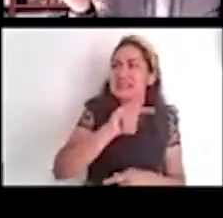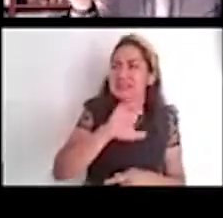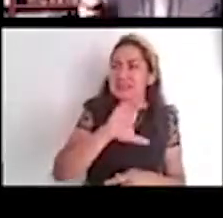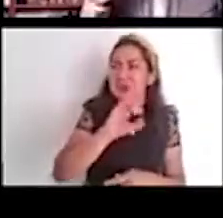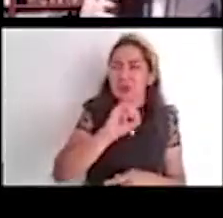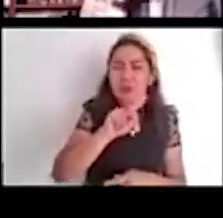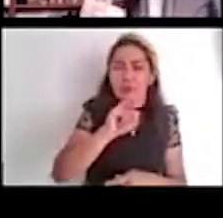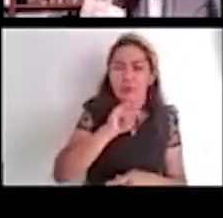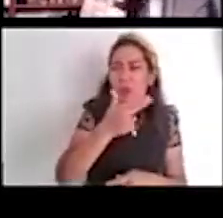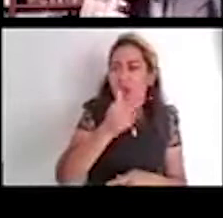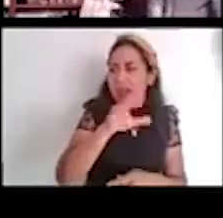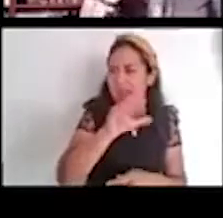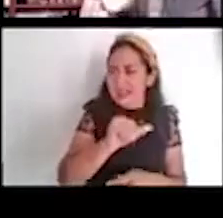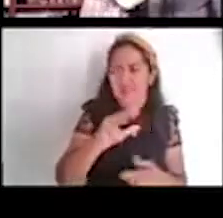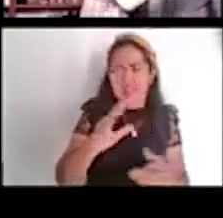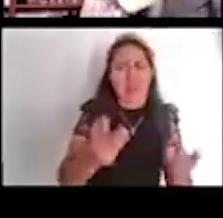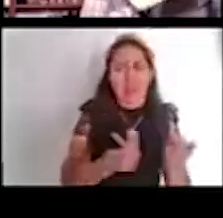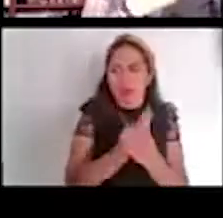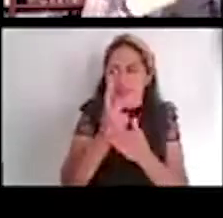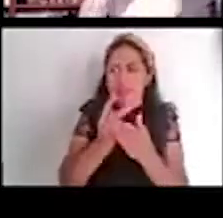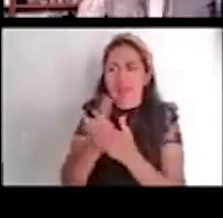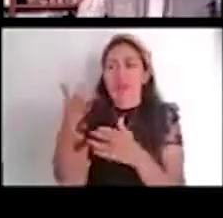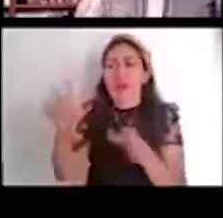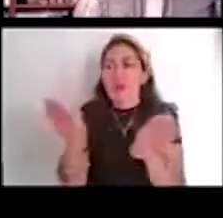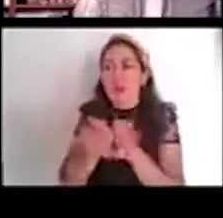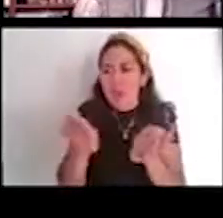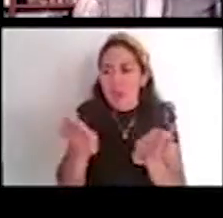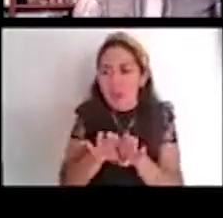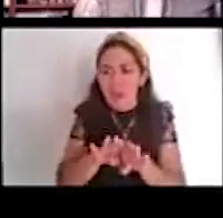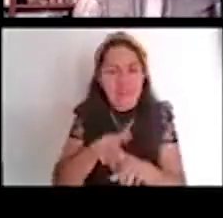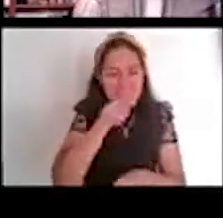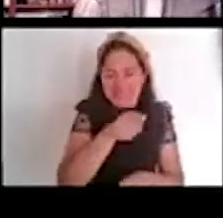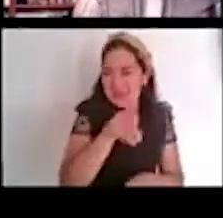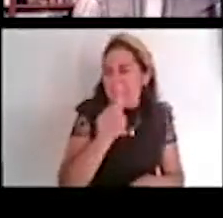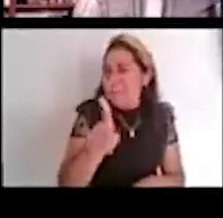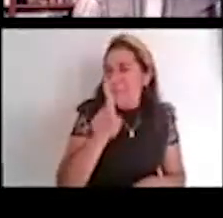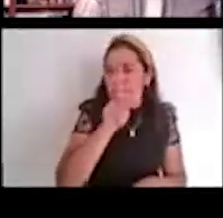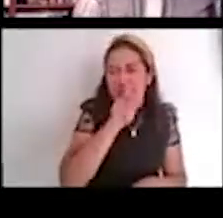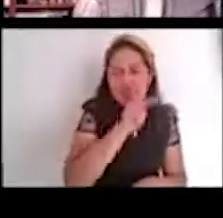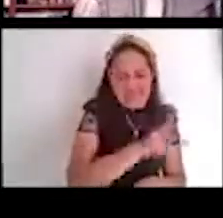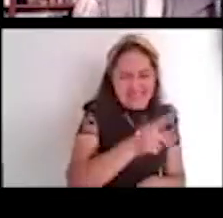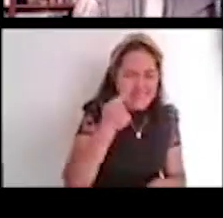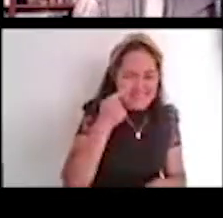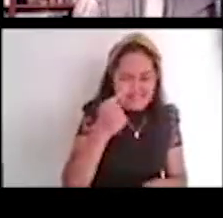Perú. La escena era un poco parecida a esto.